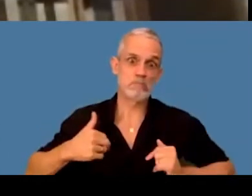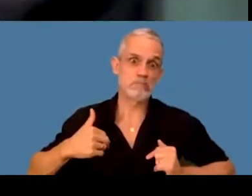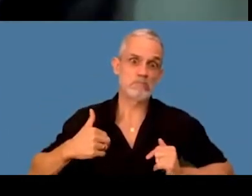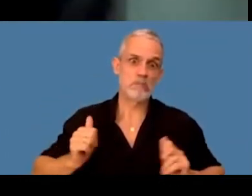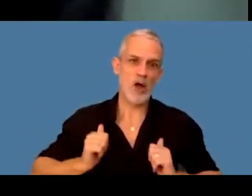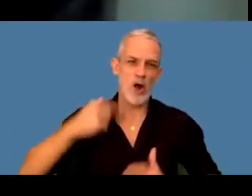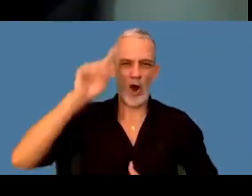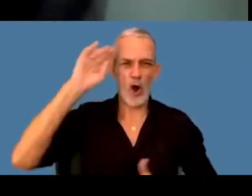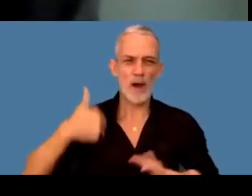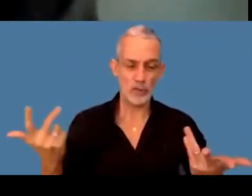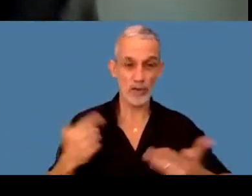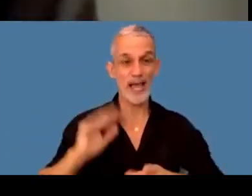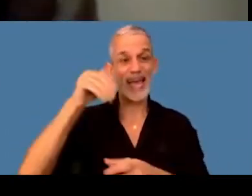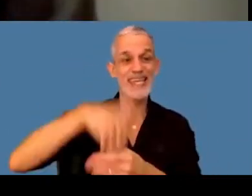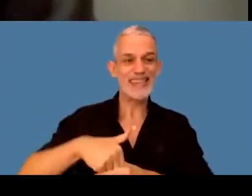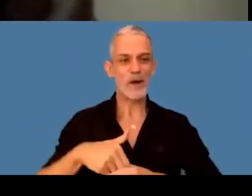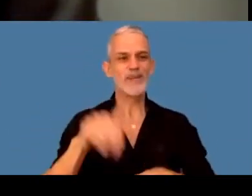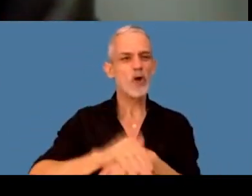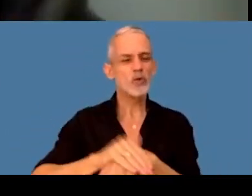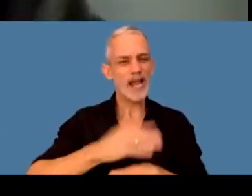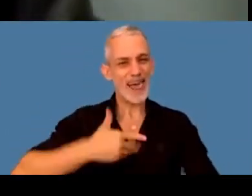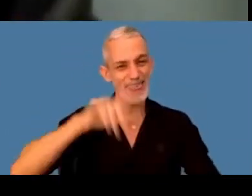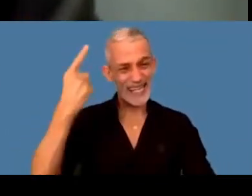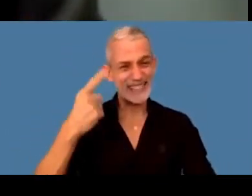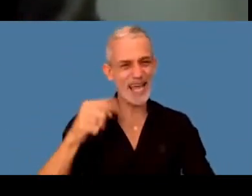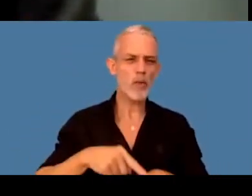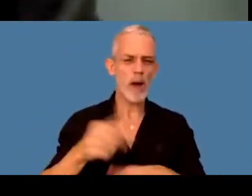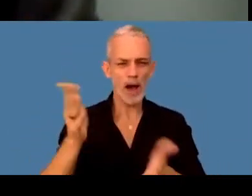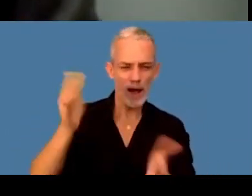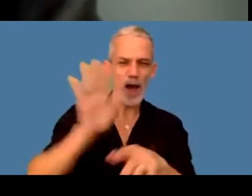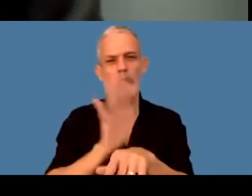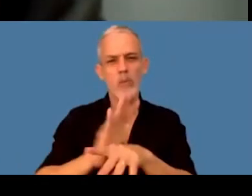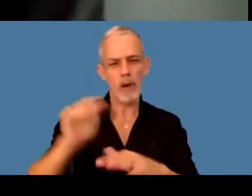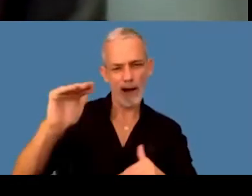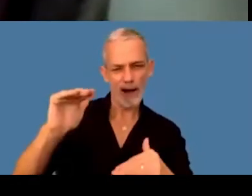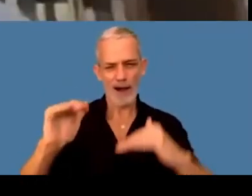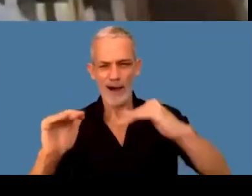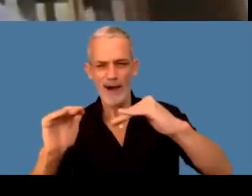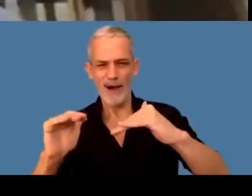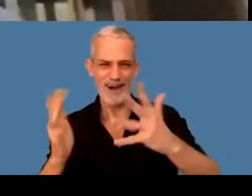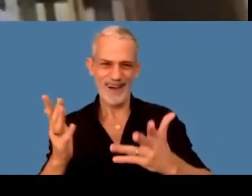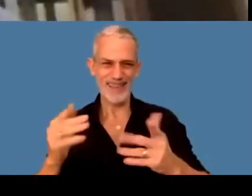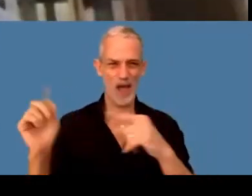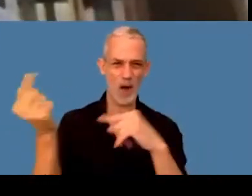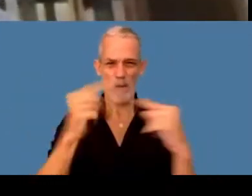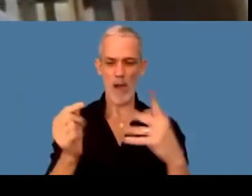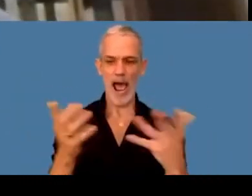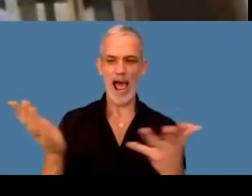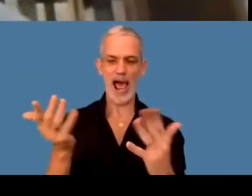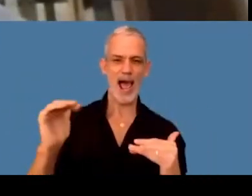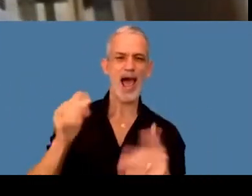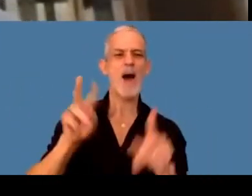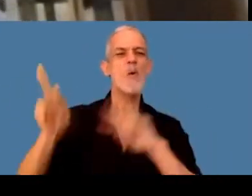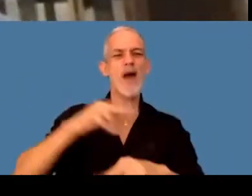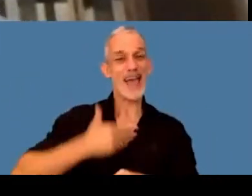sea que la intervención tutelar del Estado actuaría como equilibrador del conflicto. Que buscaría el equilibrio, porque el